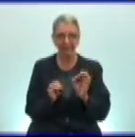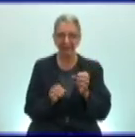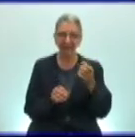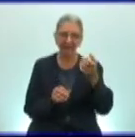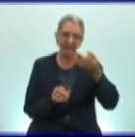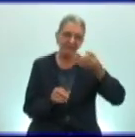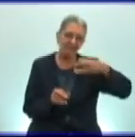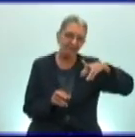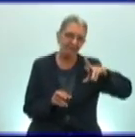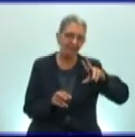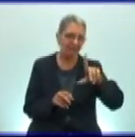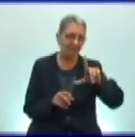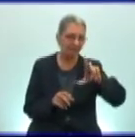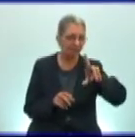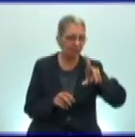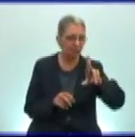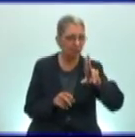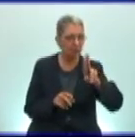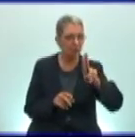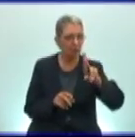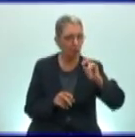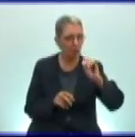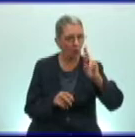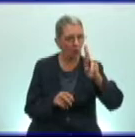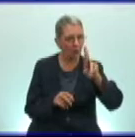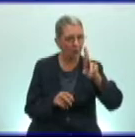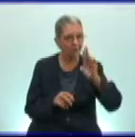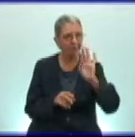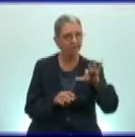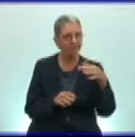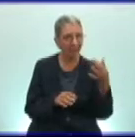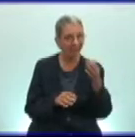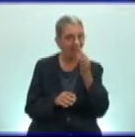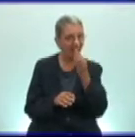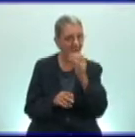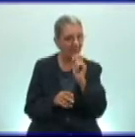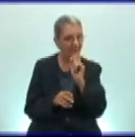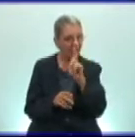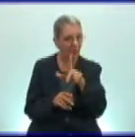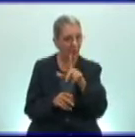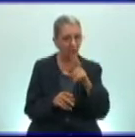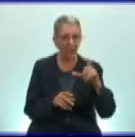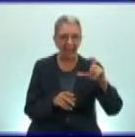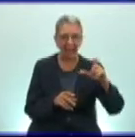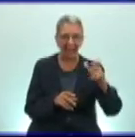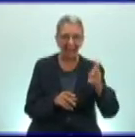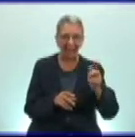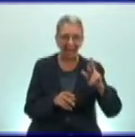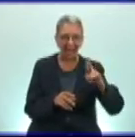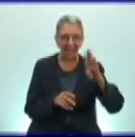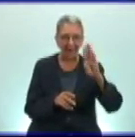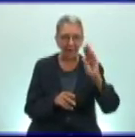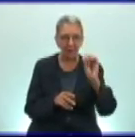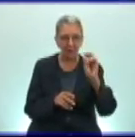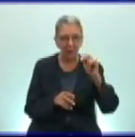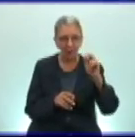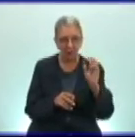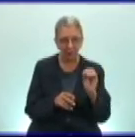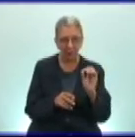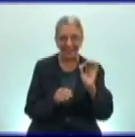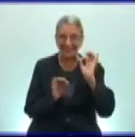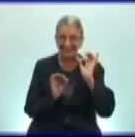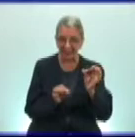El flúor, que su símbolo es F mayúscula. Y el carbono, que